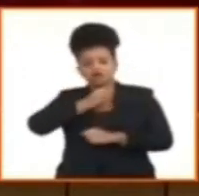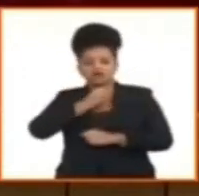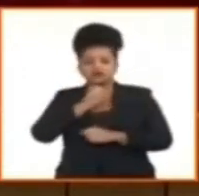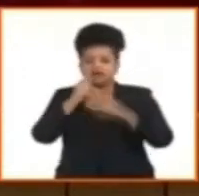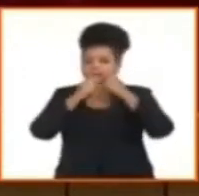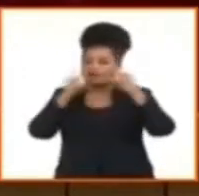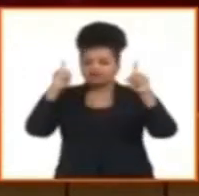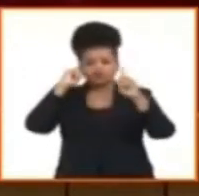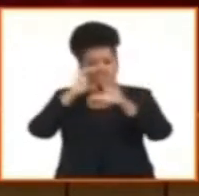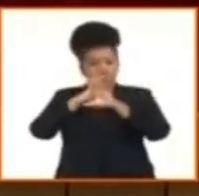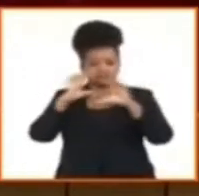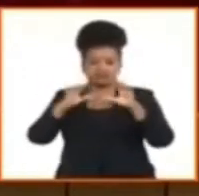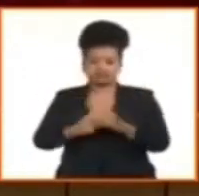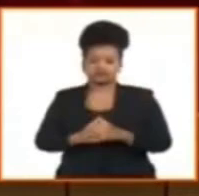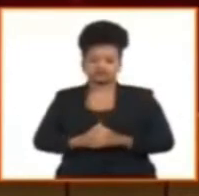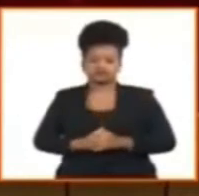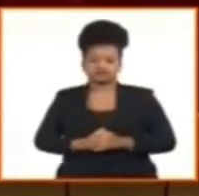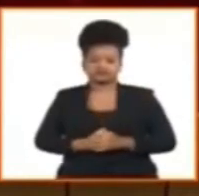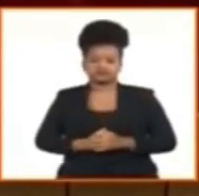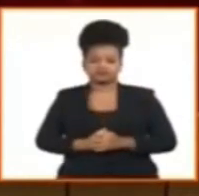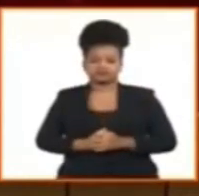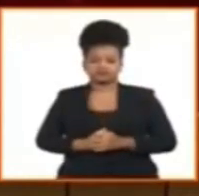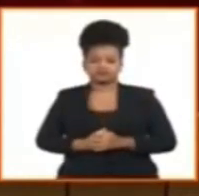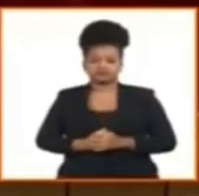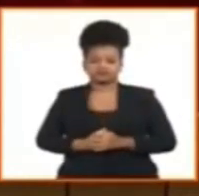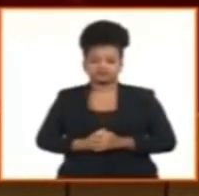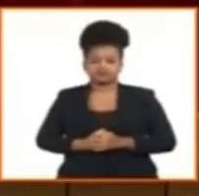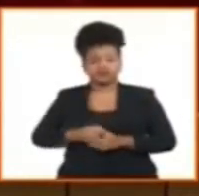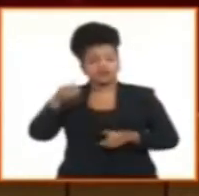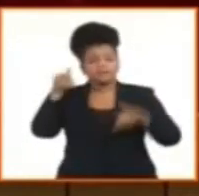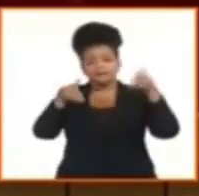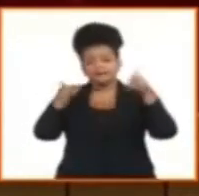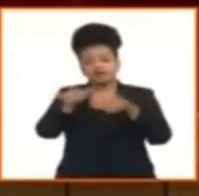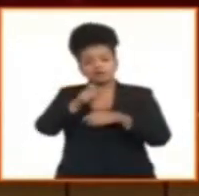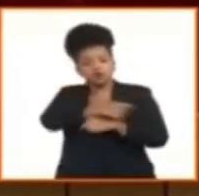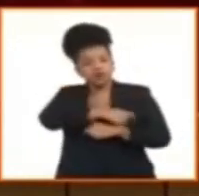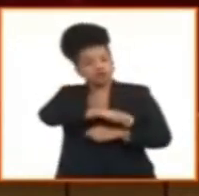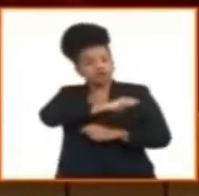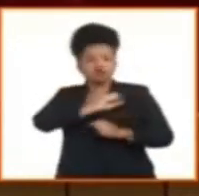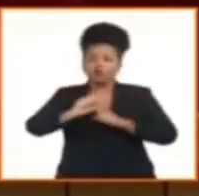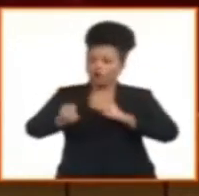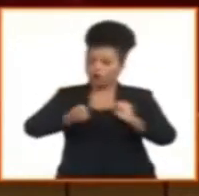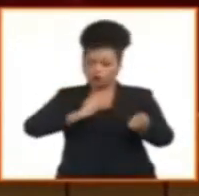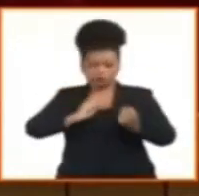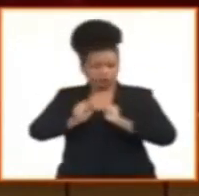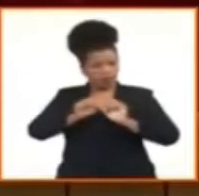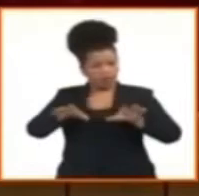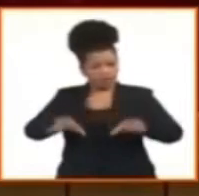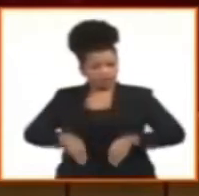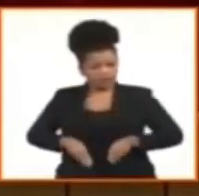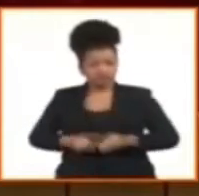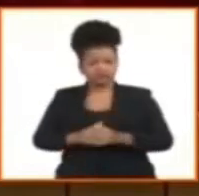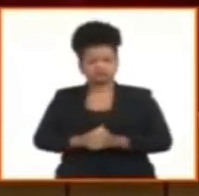ciencia, con una participación que también dé control popular sobre todo lo que hacemos, asumiendo como pilares de nuestra